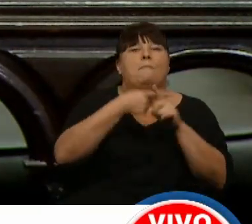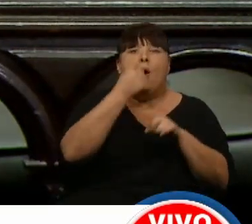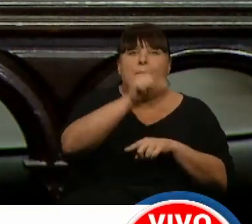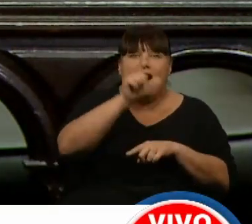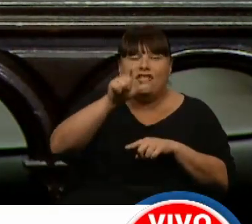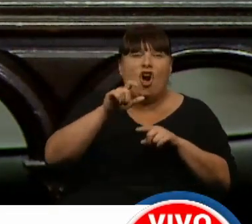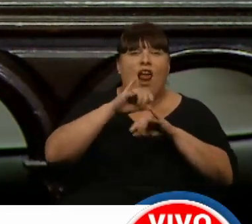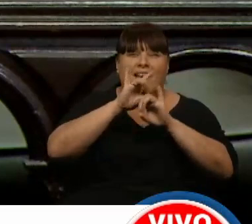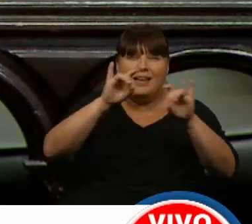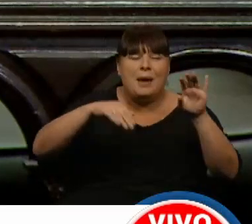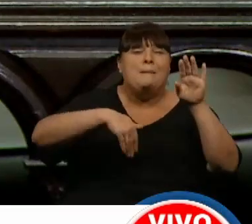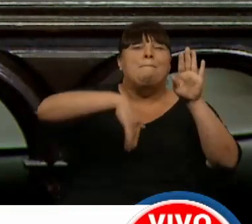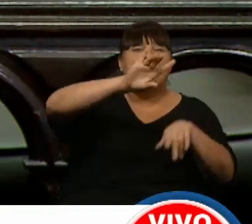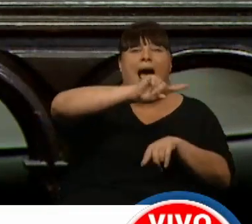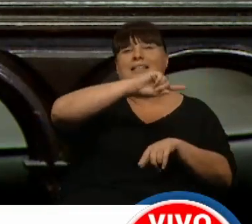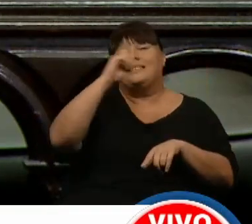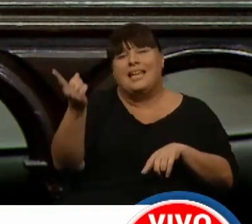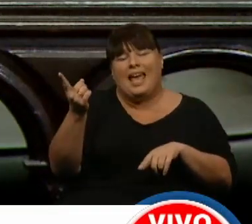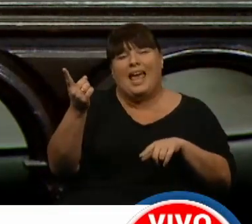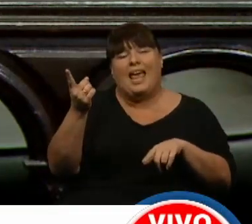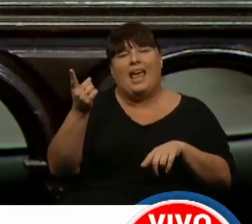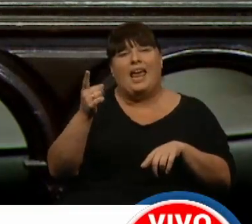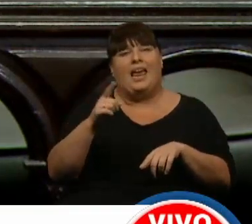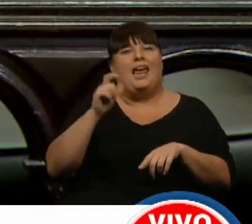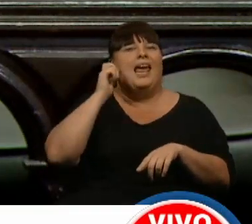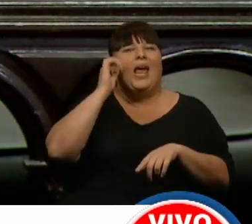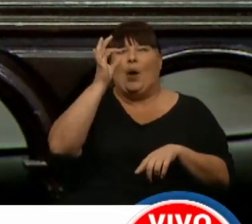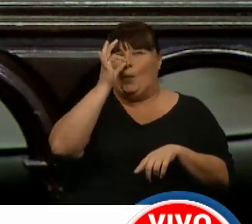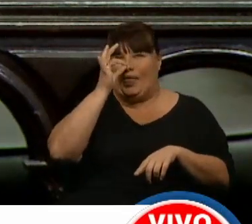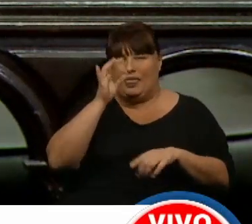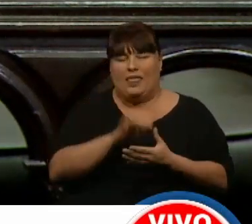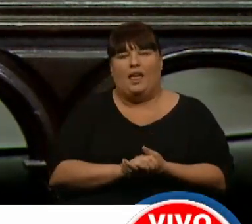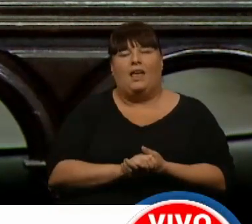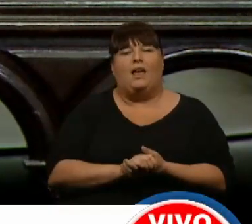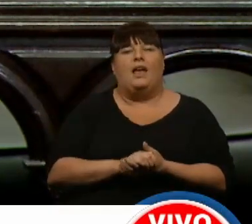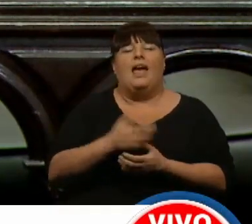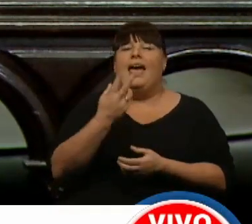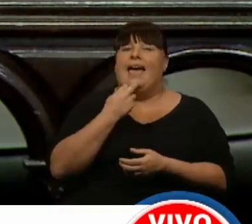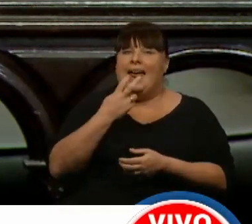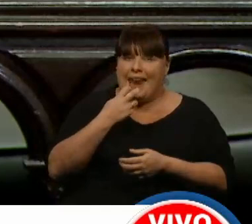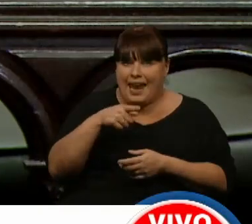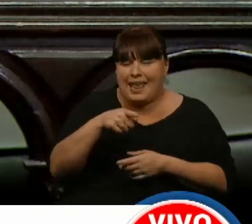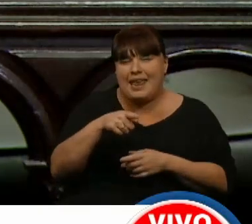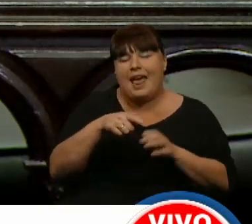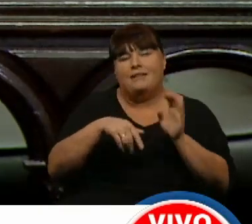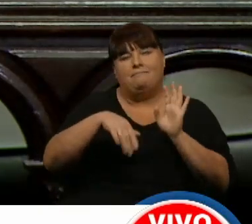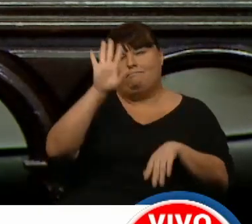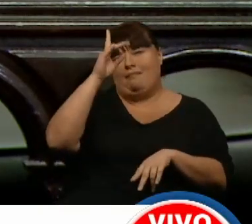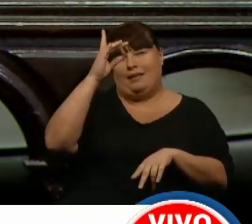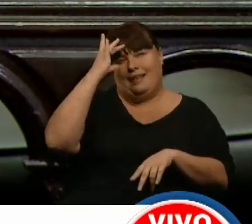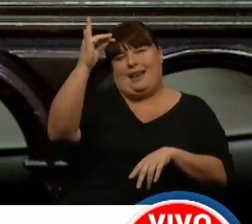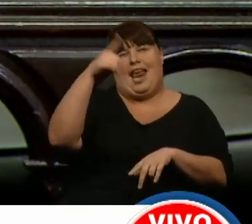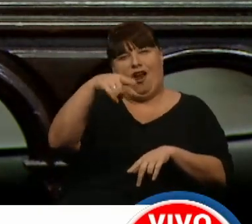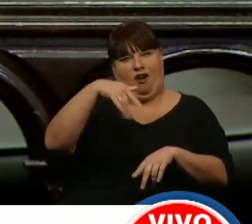cápita por encima del promedio del G20 y que la energía era, entre otras cosas, uno de los